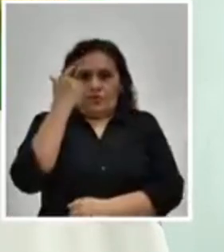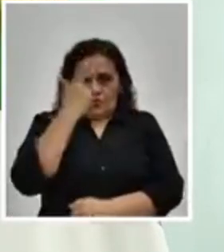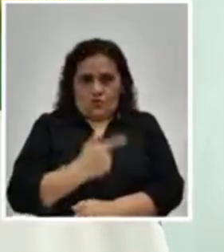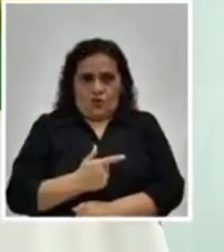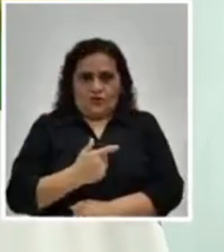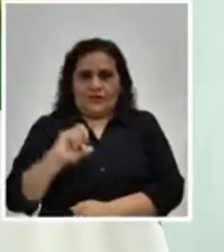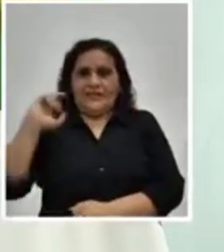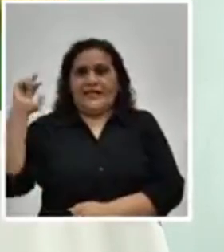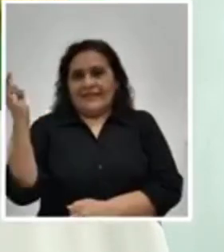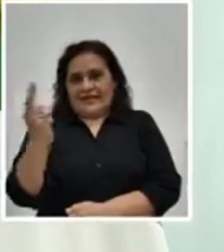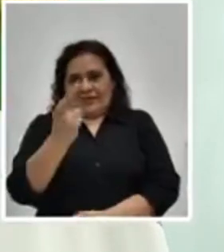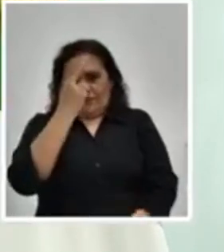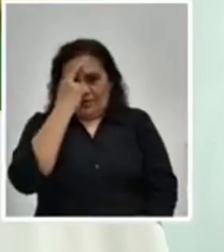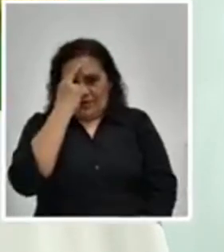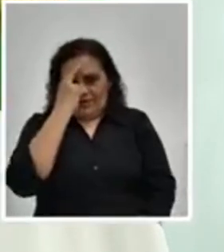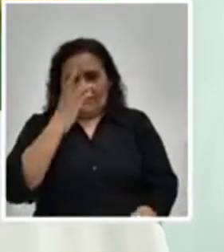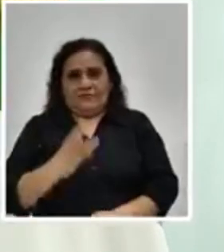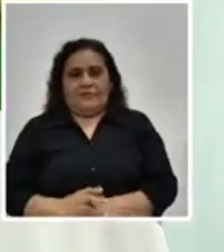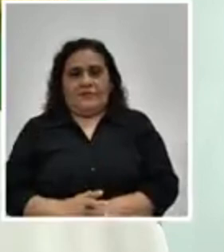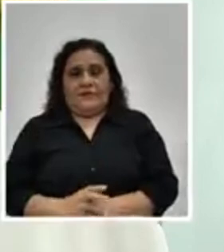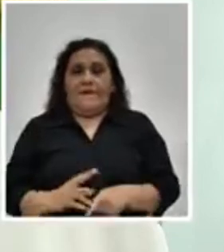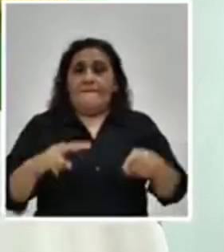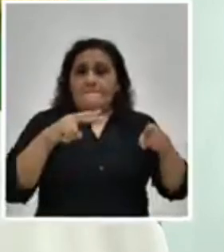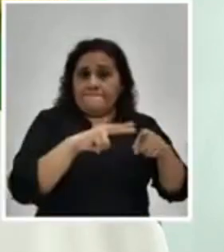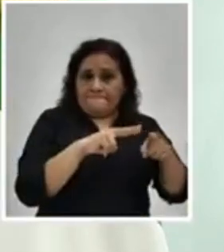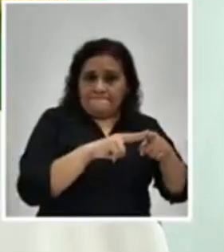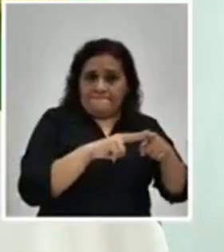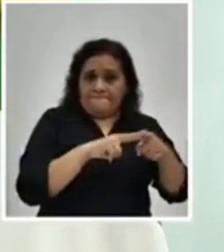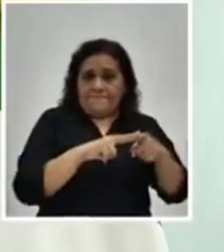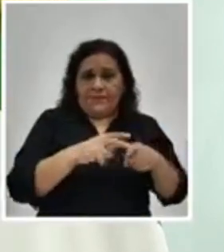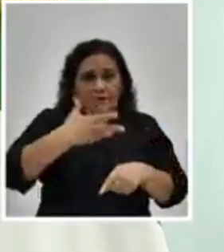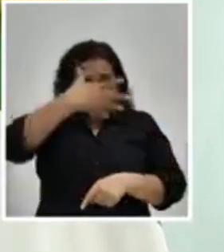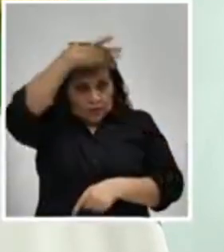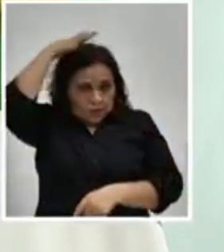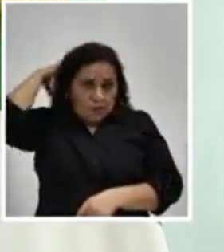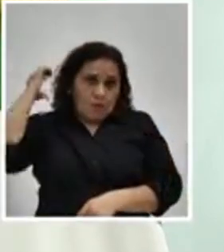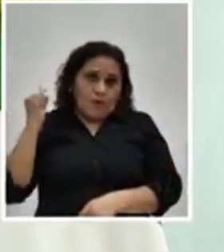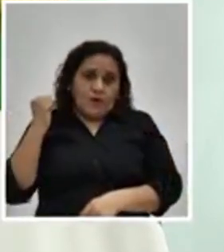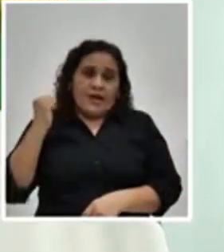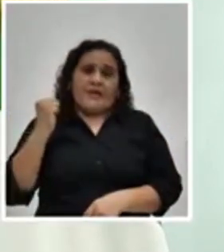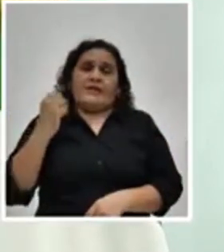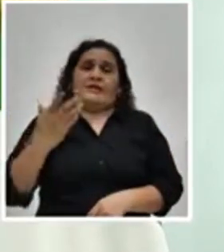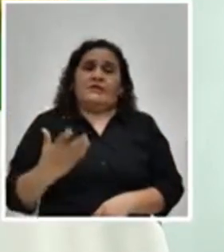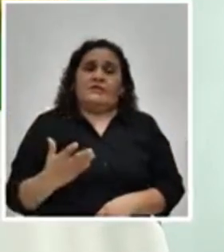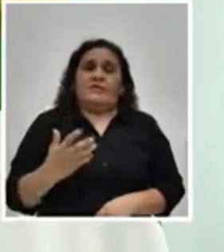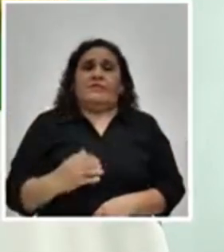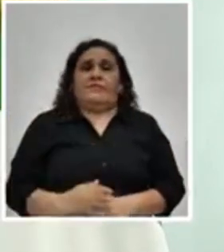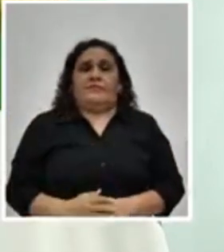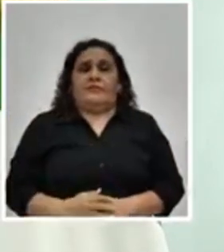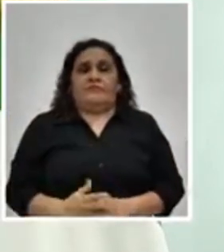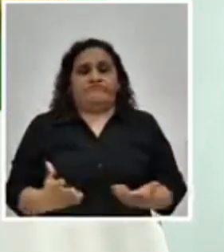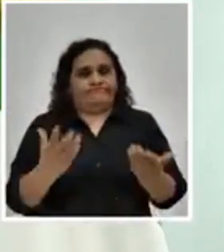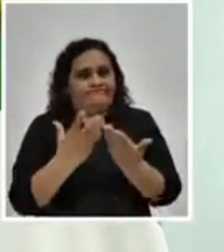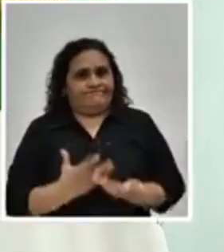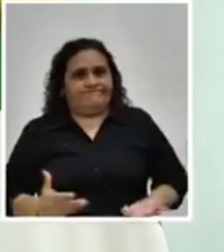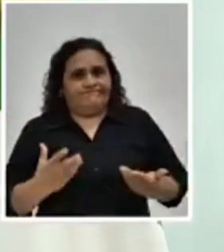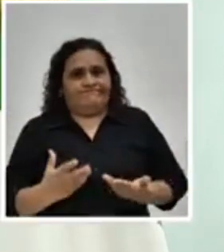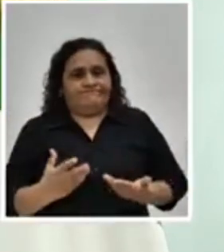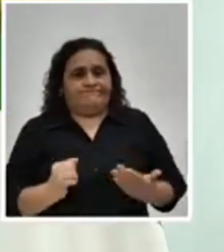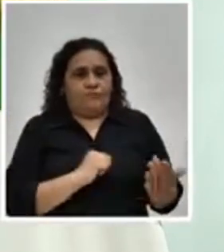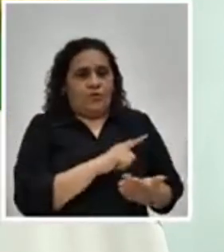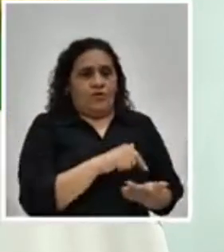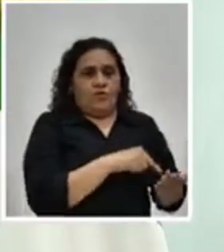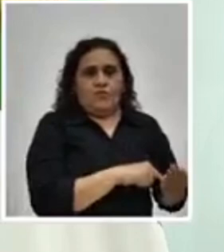Recuerdo, efectuadas en el Parque Morelos, el cual tuvo como propósito crear un espacio